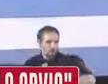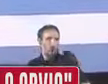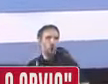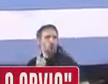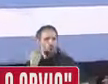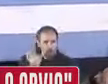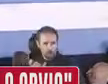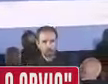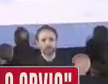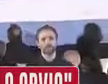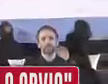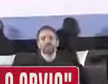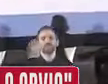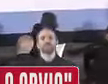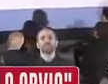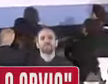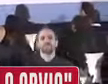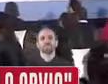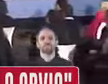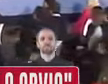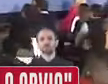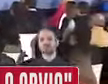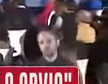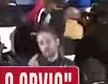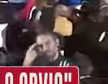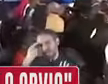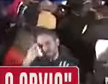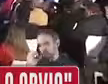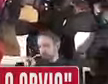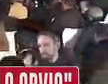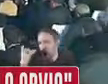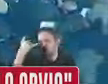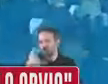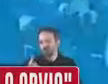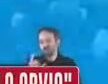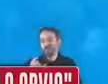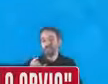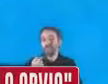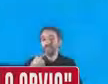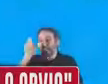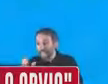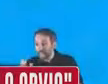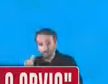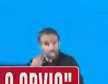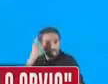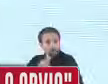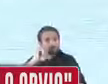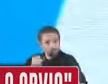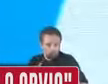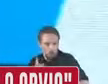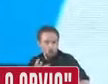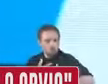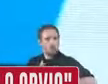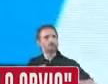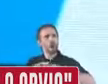mira yo prefiero gente que se identifique políticamente que